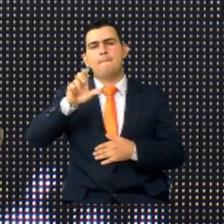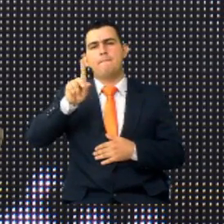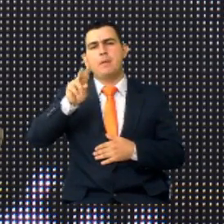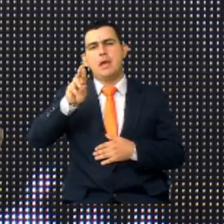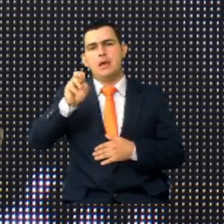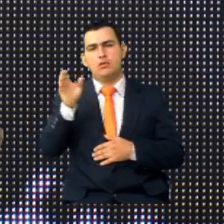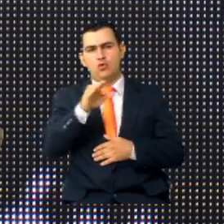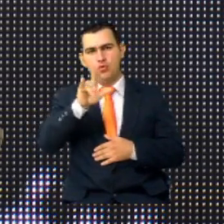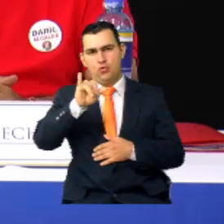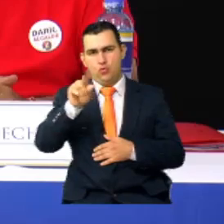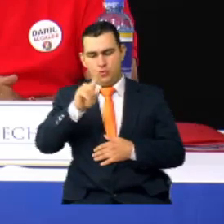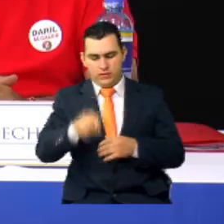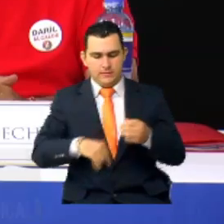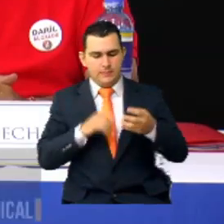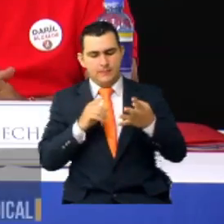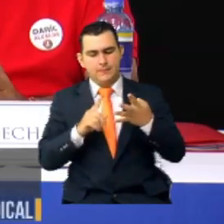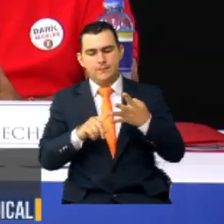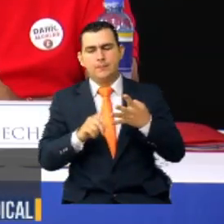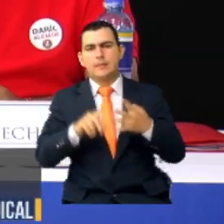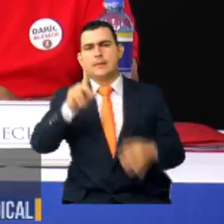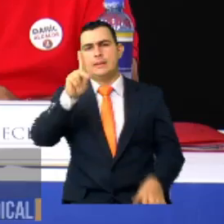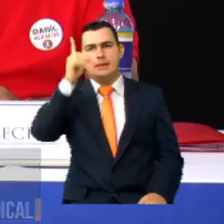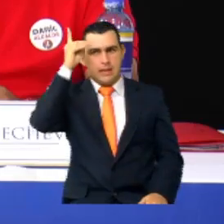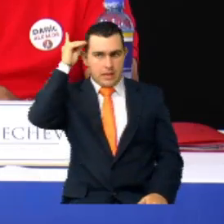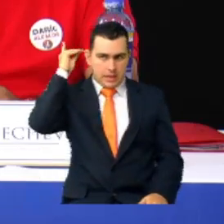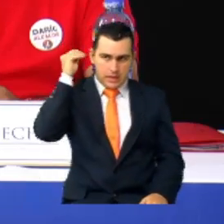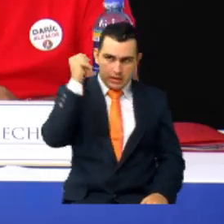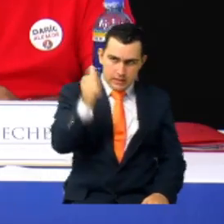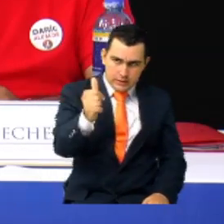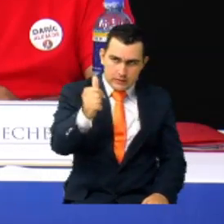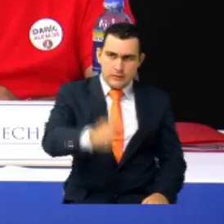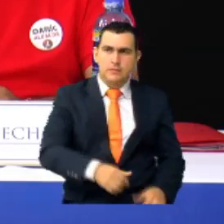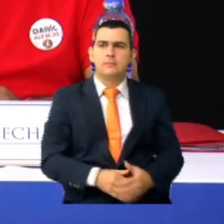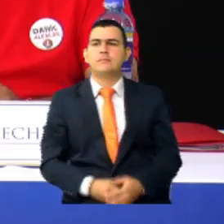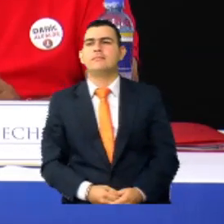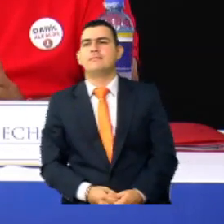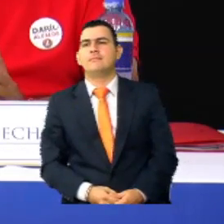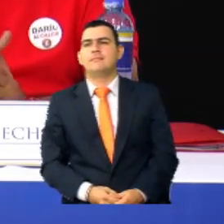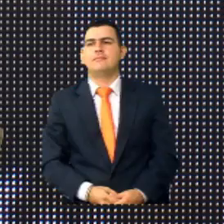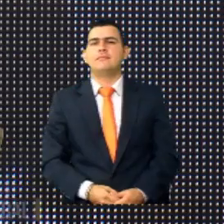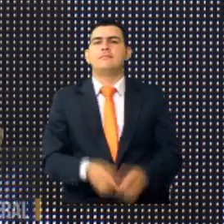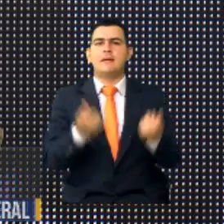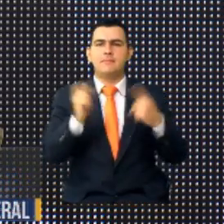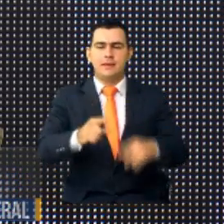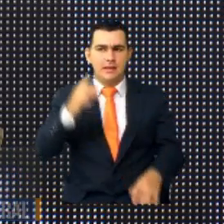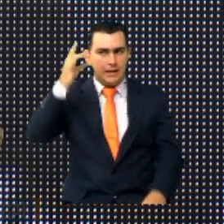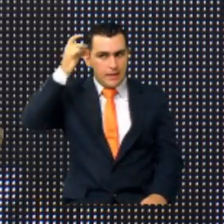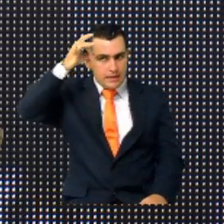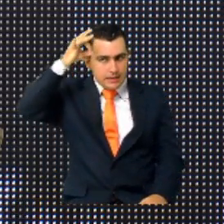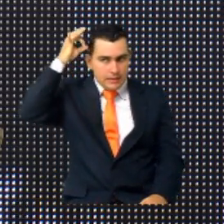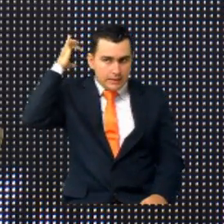el partido Cambio Radical, a Darío Echeverry por el partido Liberal, a la candidata Liliana Botero